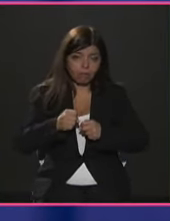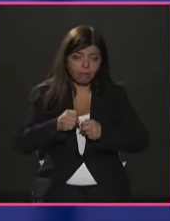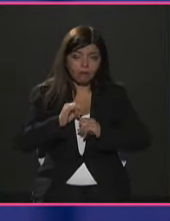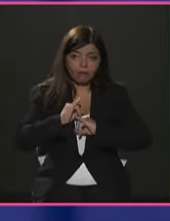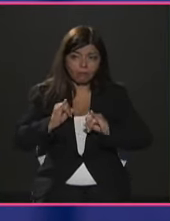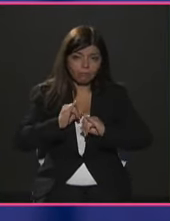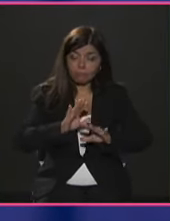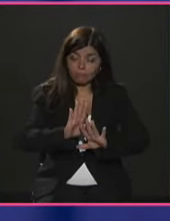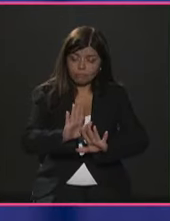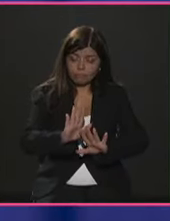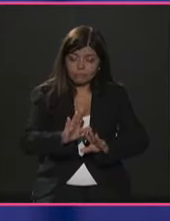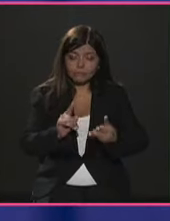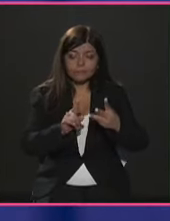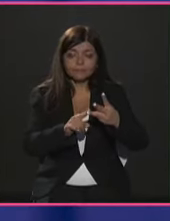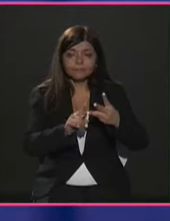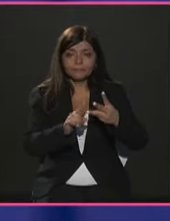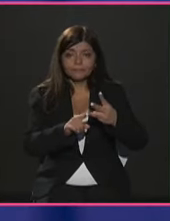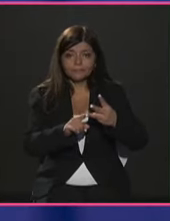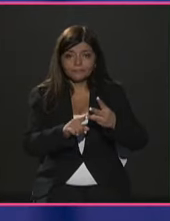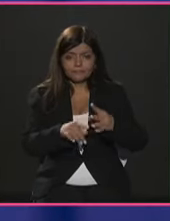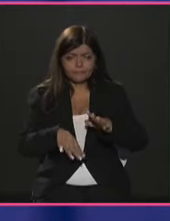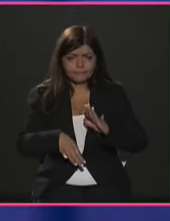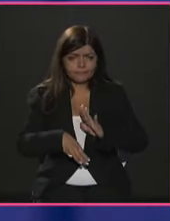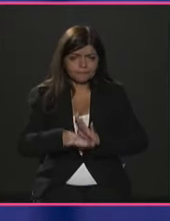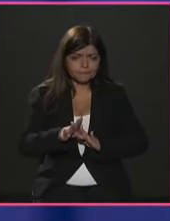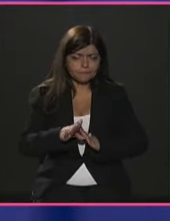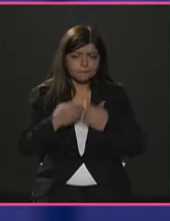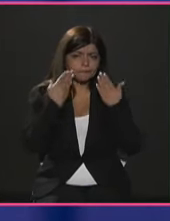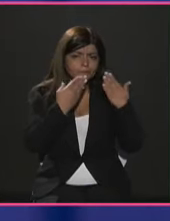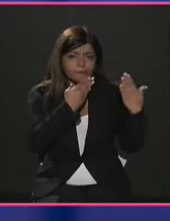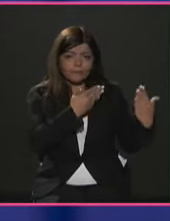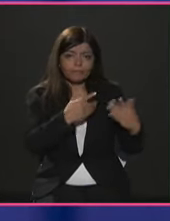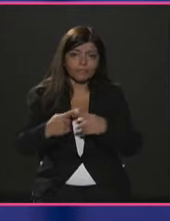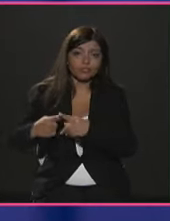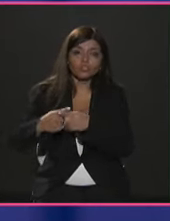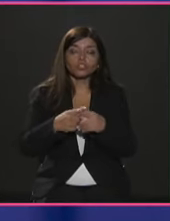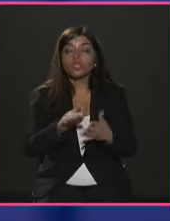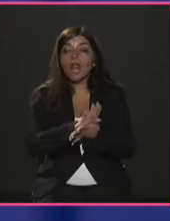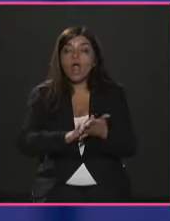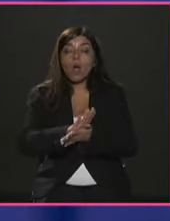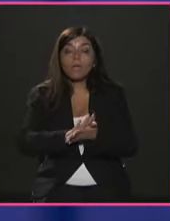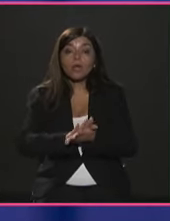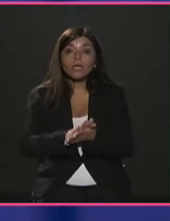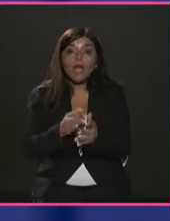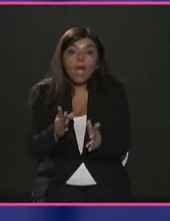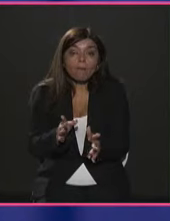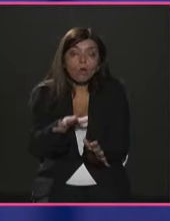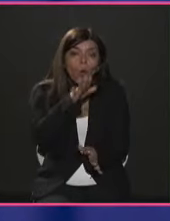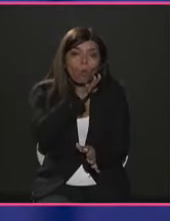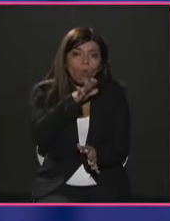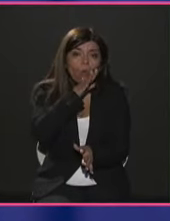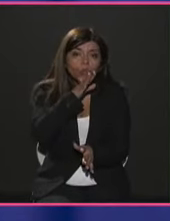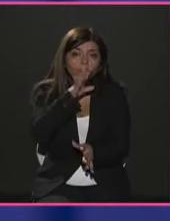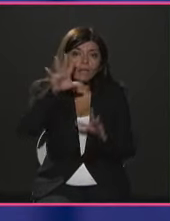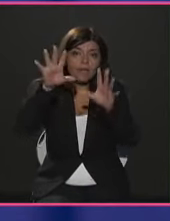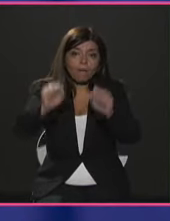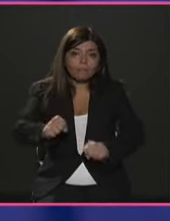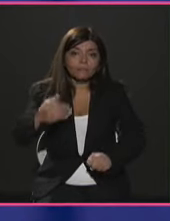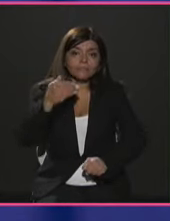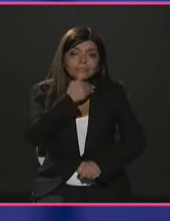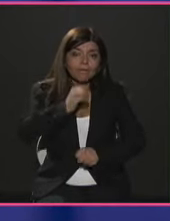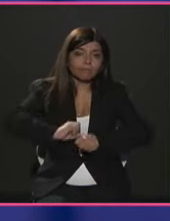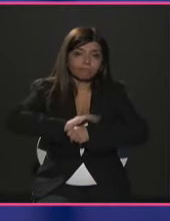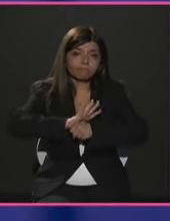información la tercera es maximizar el beneficio social Como por ejemplo utilizando para la detección rápida de